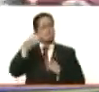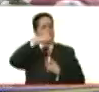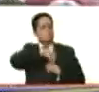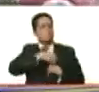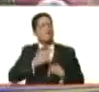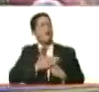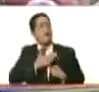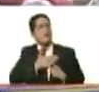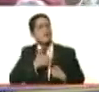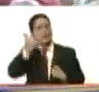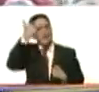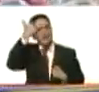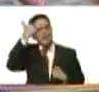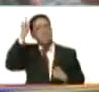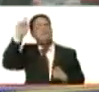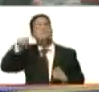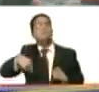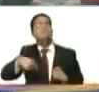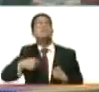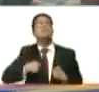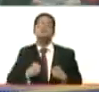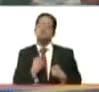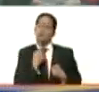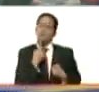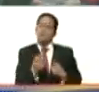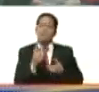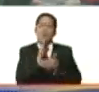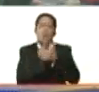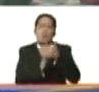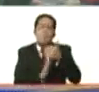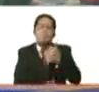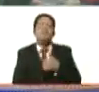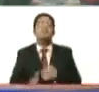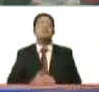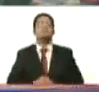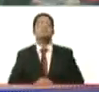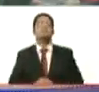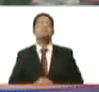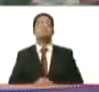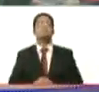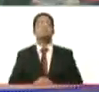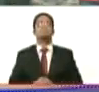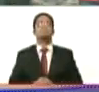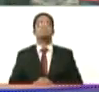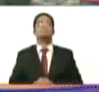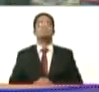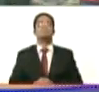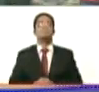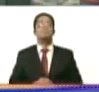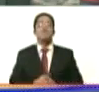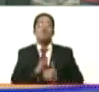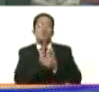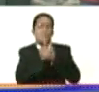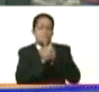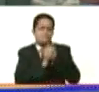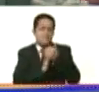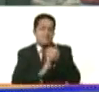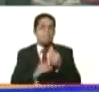mente. Y lo digo con humildad, pero solo no puedo.